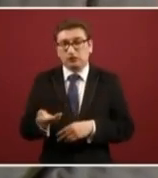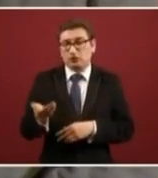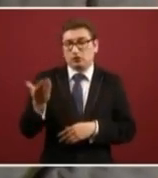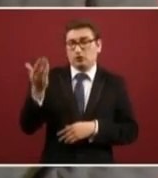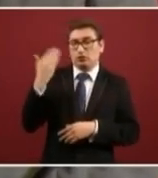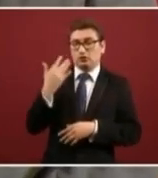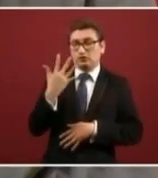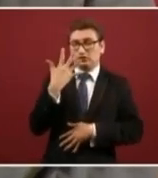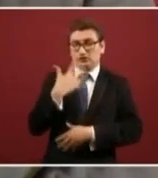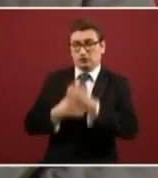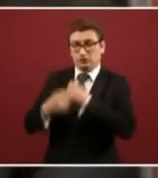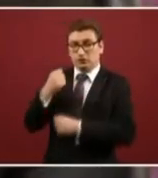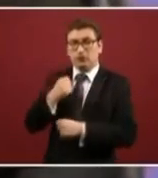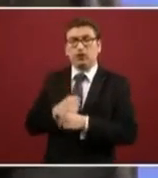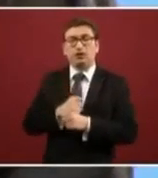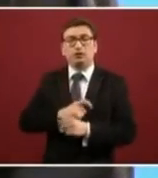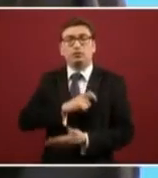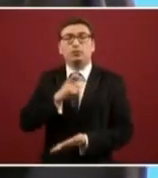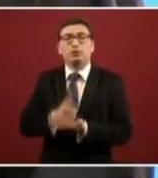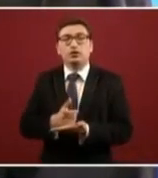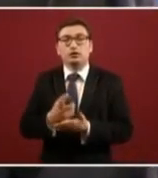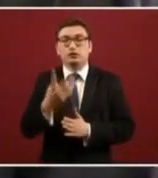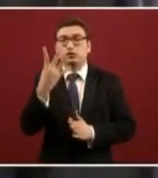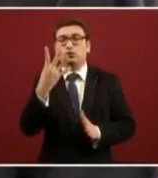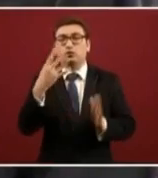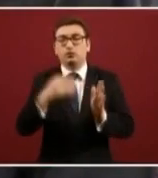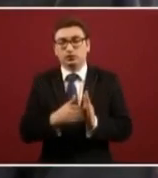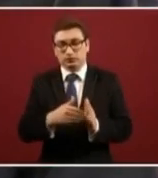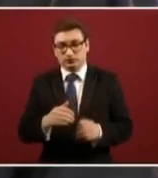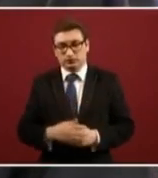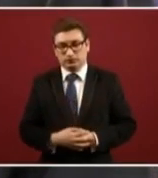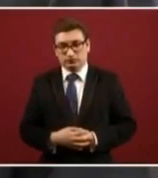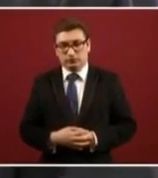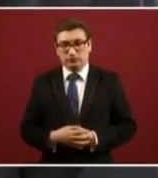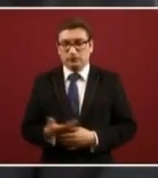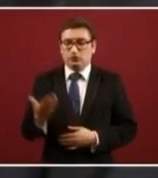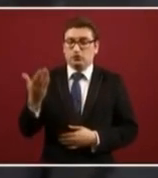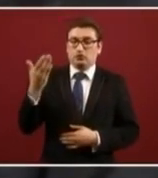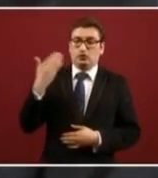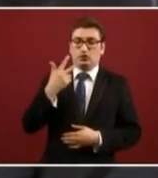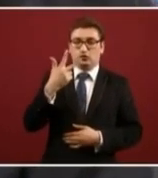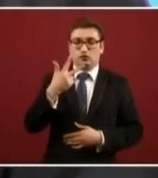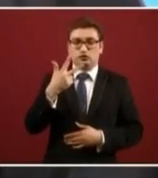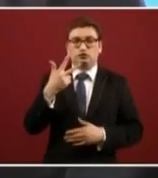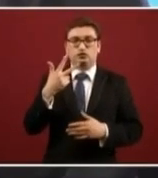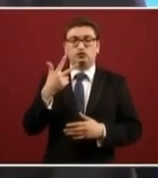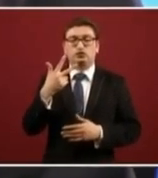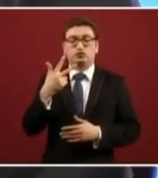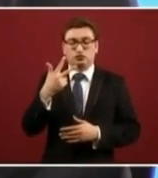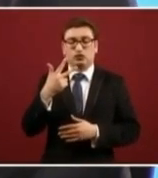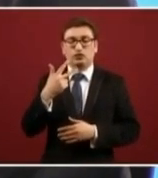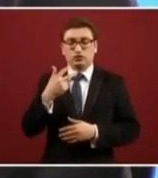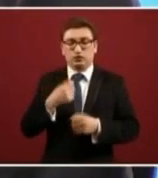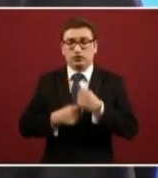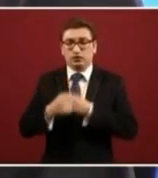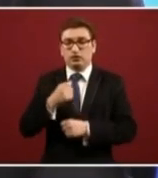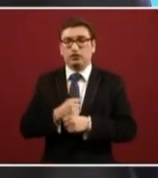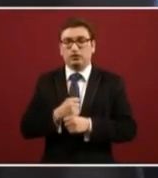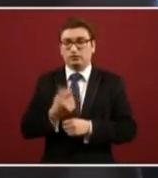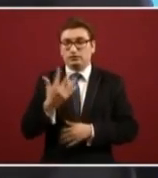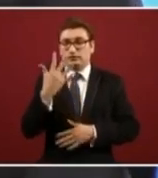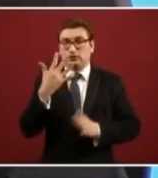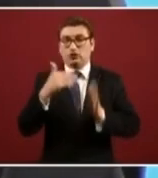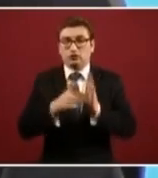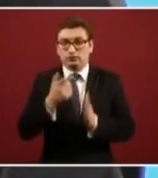5 años pagaban 4 mil y hace 8 años 5 mil. O